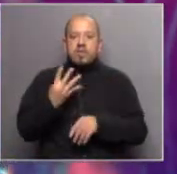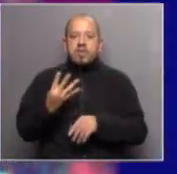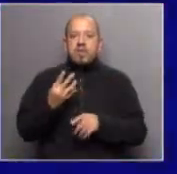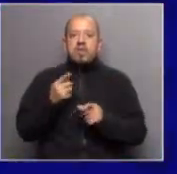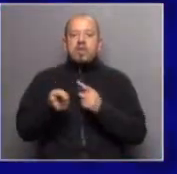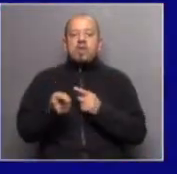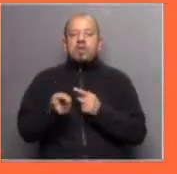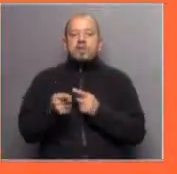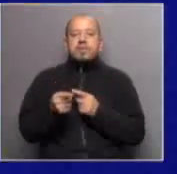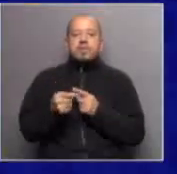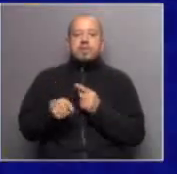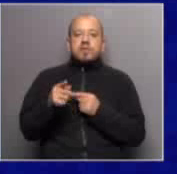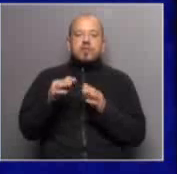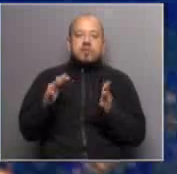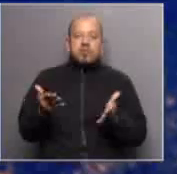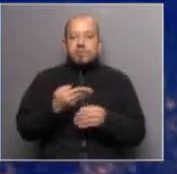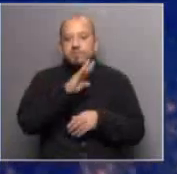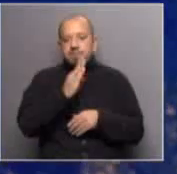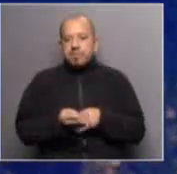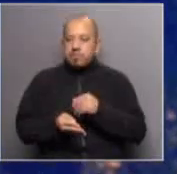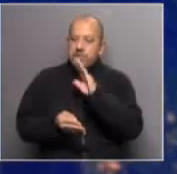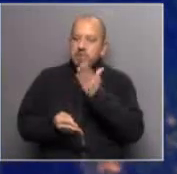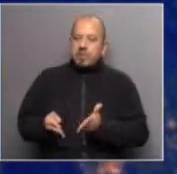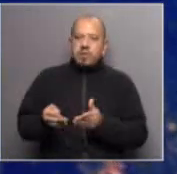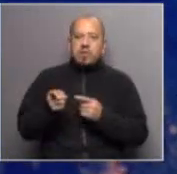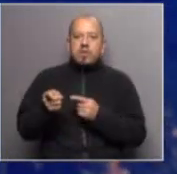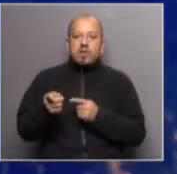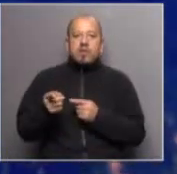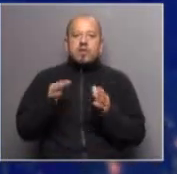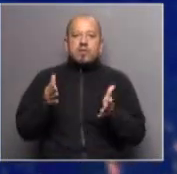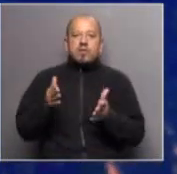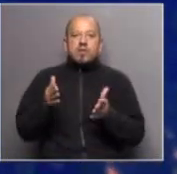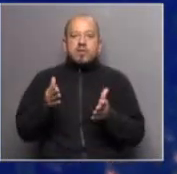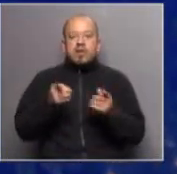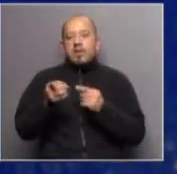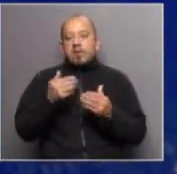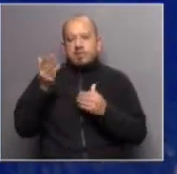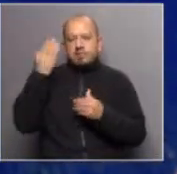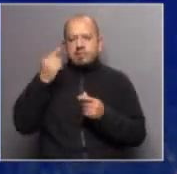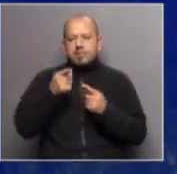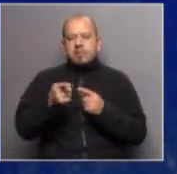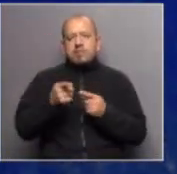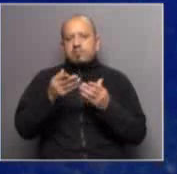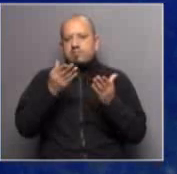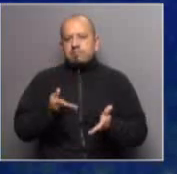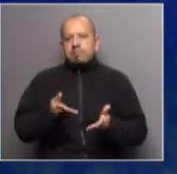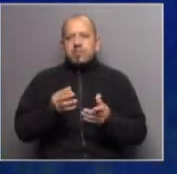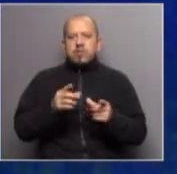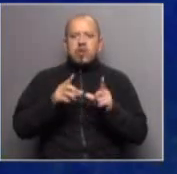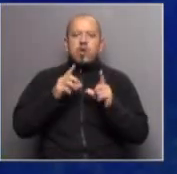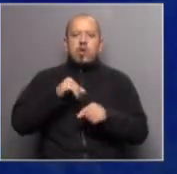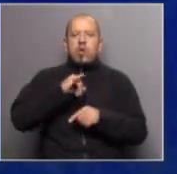con todos los personajes que pudo estar, los personajes, digo, porque fueron personajes montevideanos e ilustres, como Juana